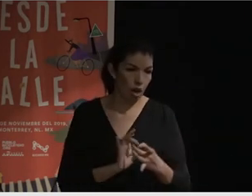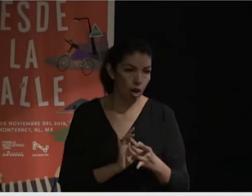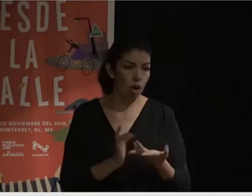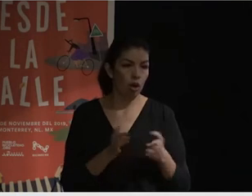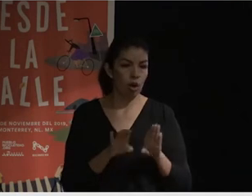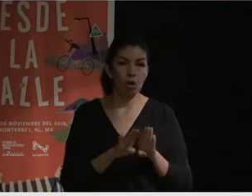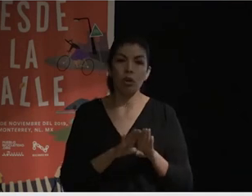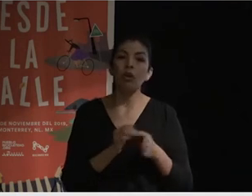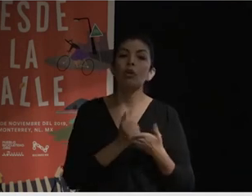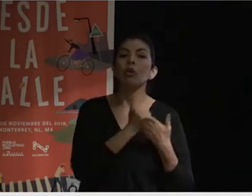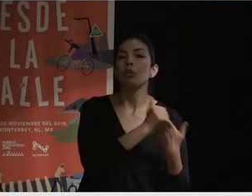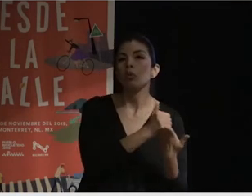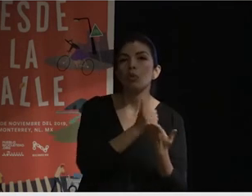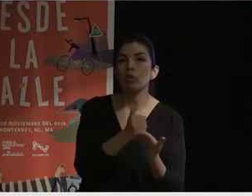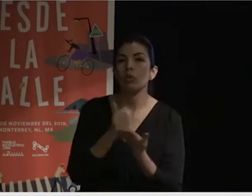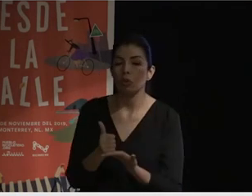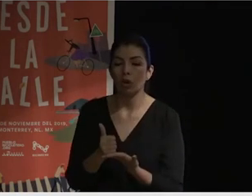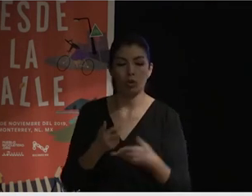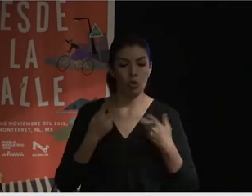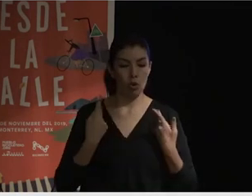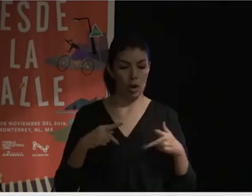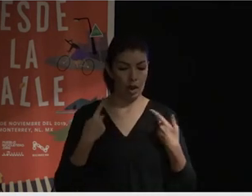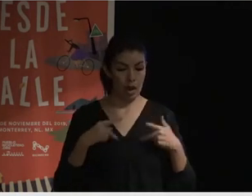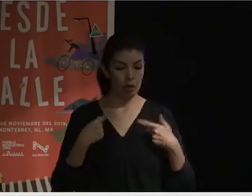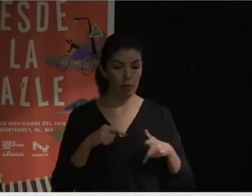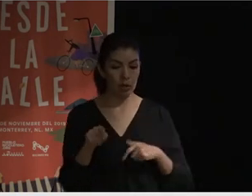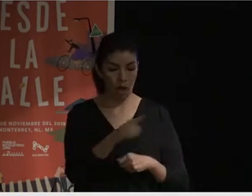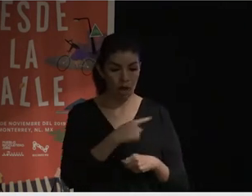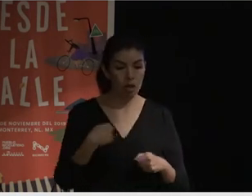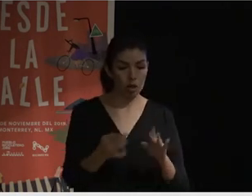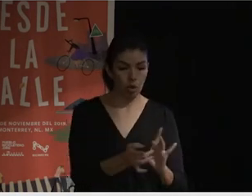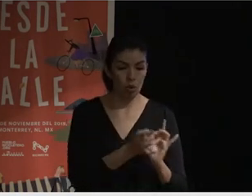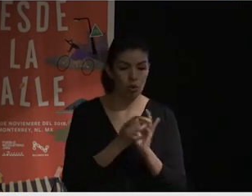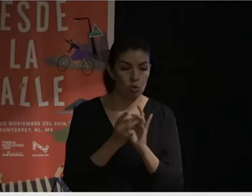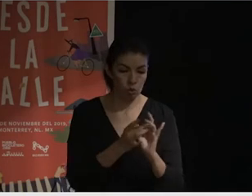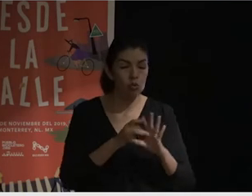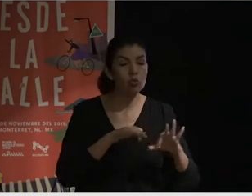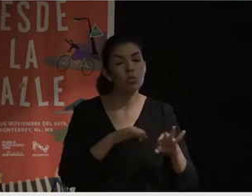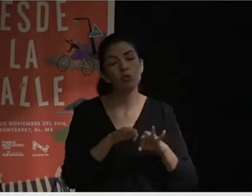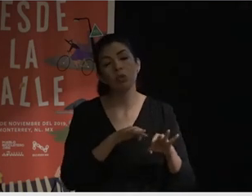tan terrible, ¿no? Teniendo a la vuelta de la esquina o ya inmersos